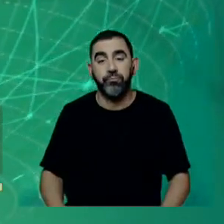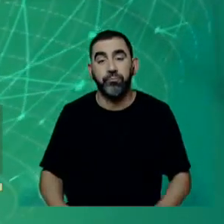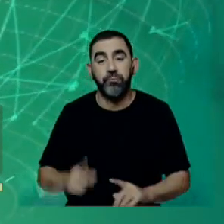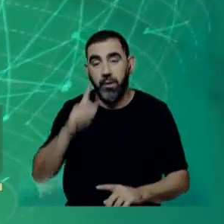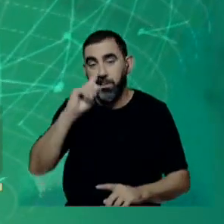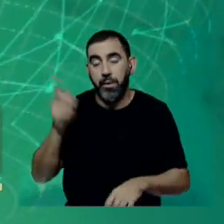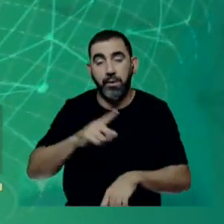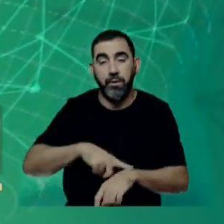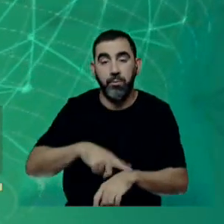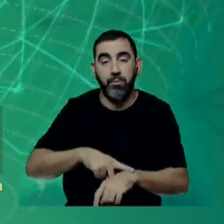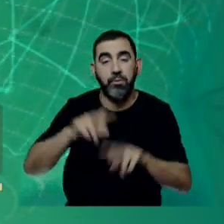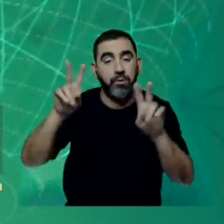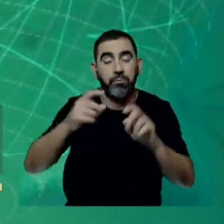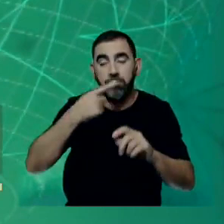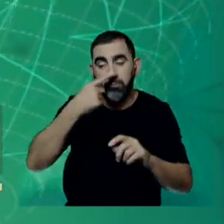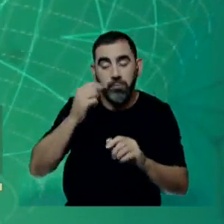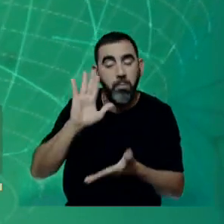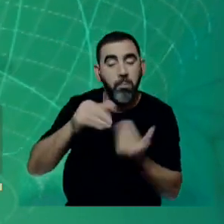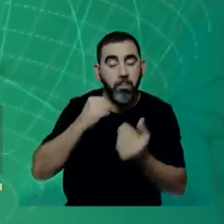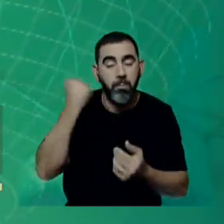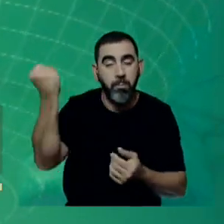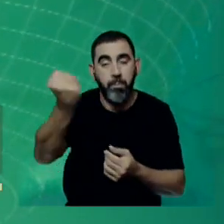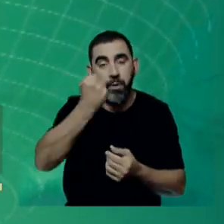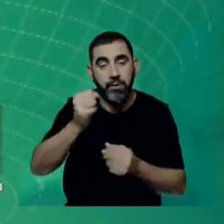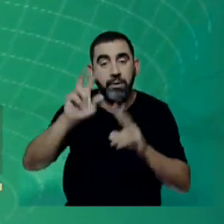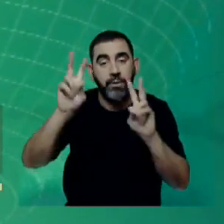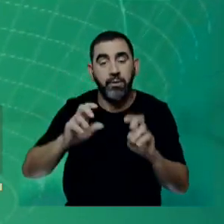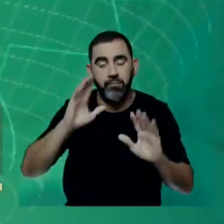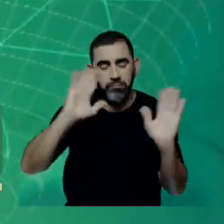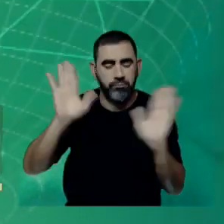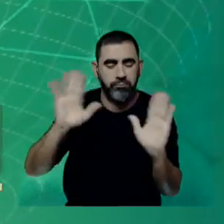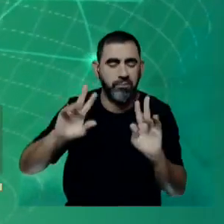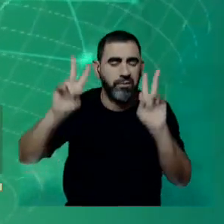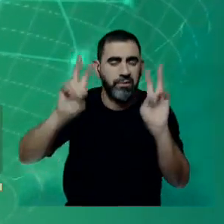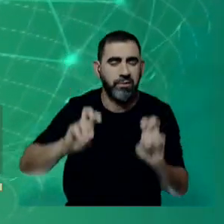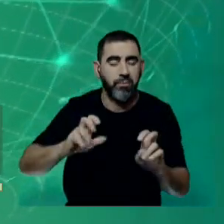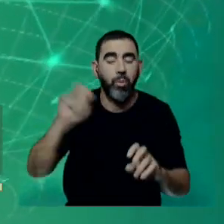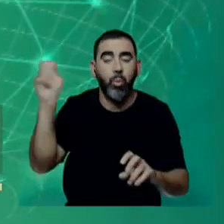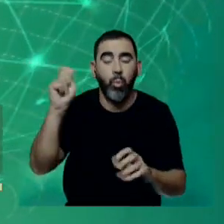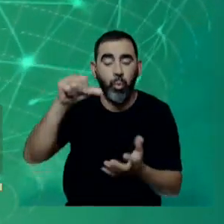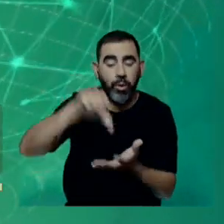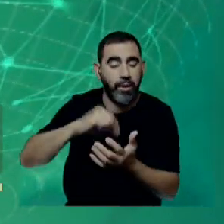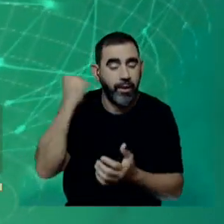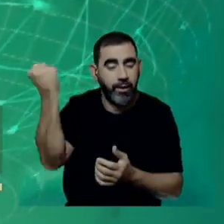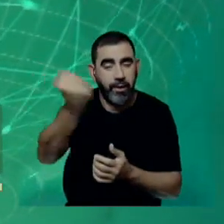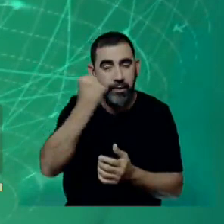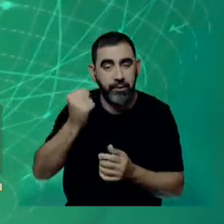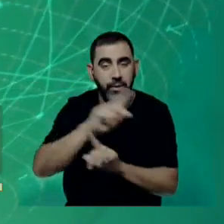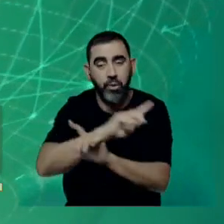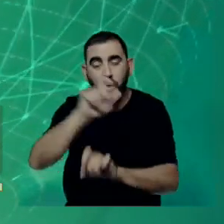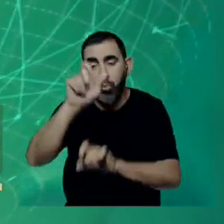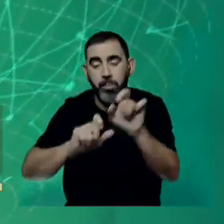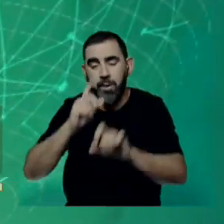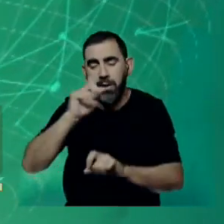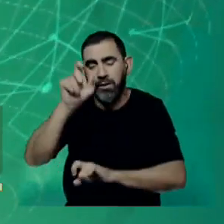acelere los tiempos. Esos son los temas que nos tienen que importar. Los temas que nos tienen que importar son los temas urgentes del país, que no haya gente, miles